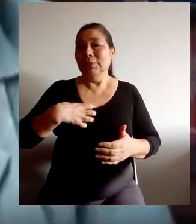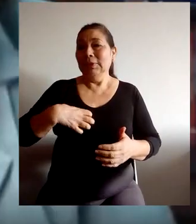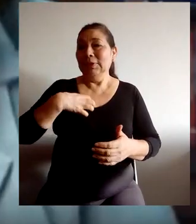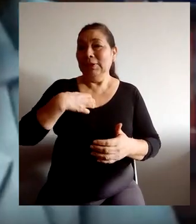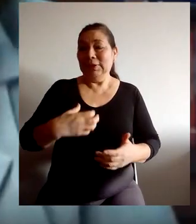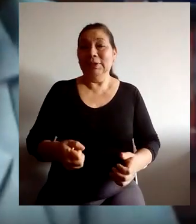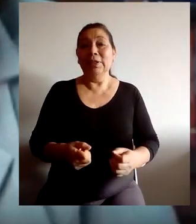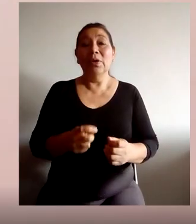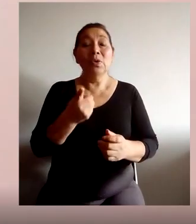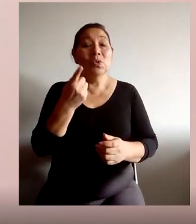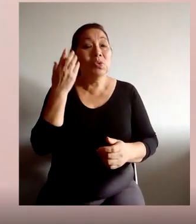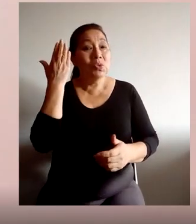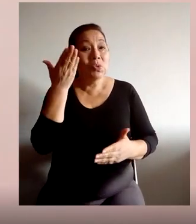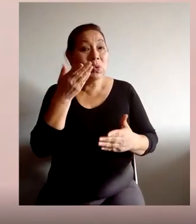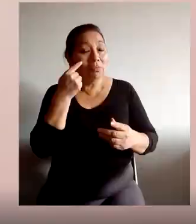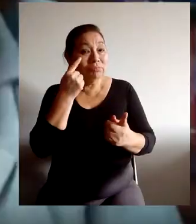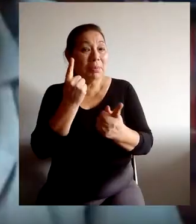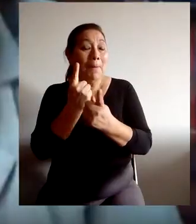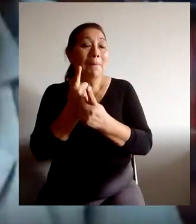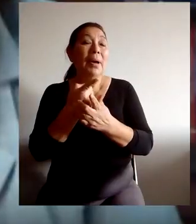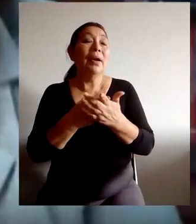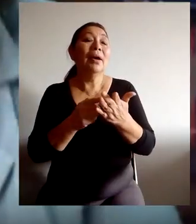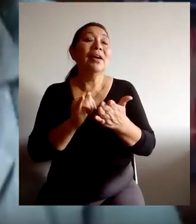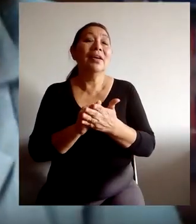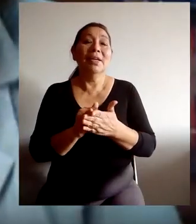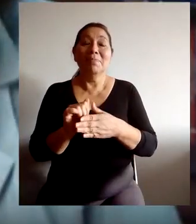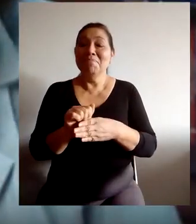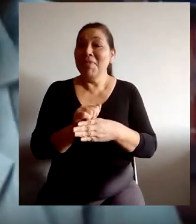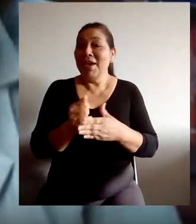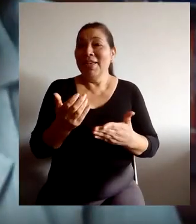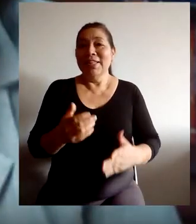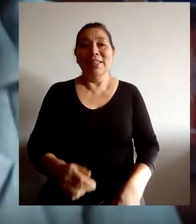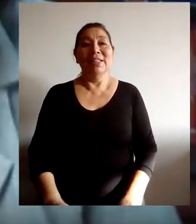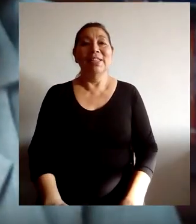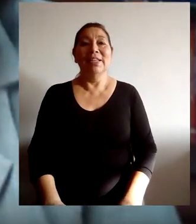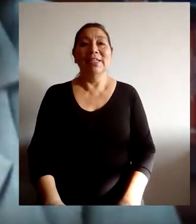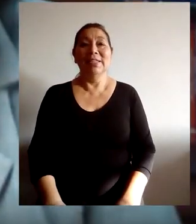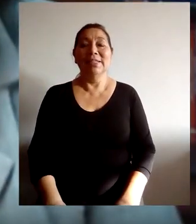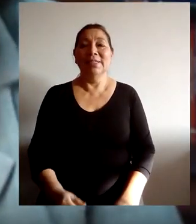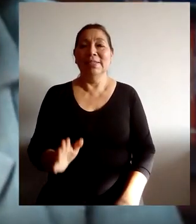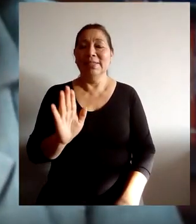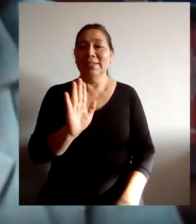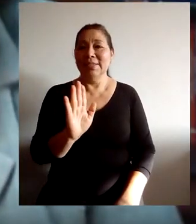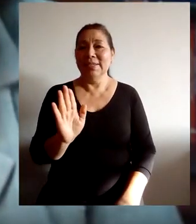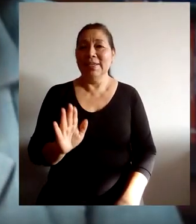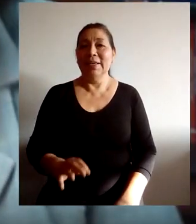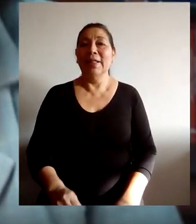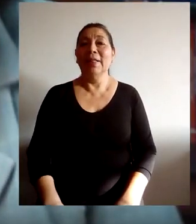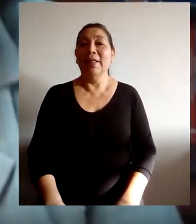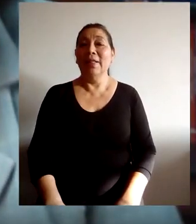Considera, según un neumólogo, ¿pueden poner en silencio esos audios, por favor?